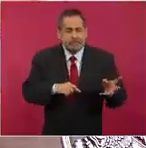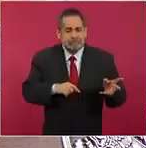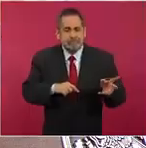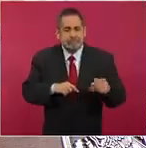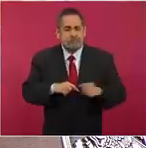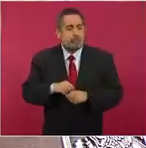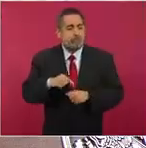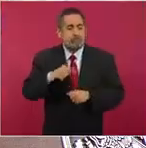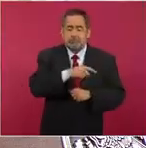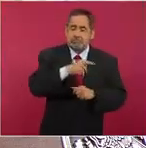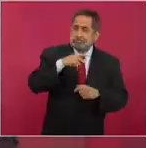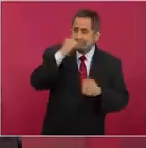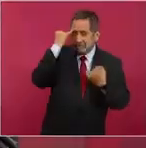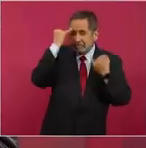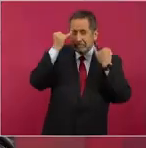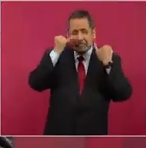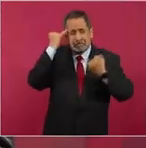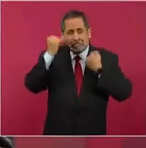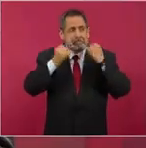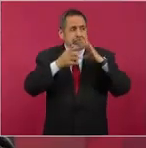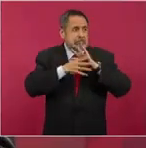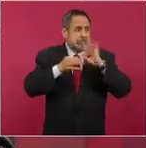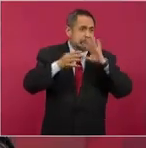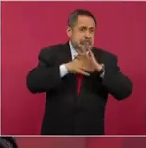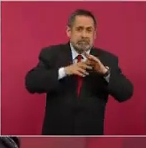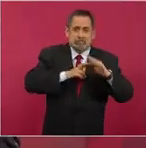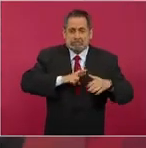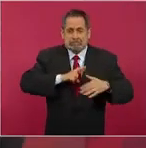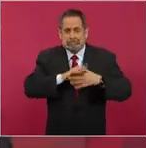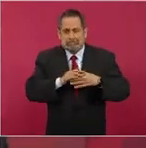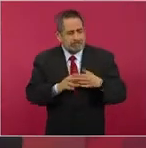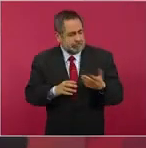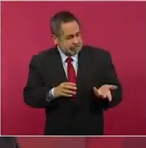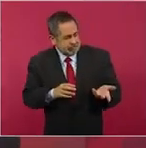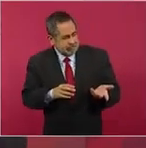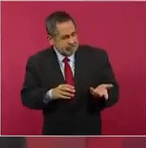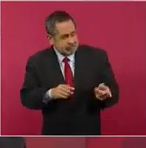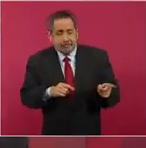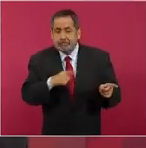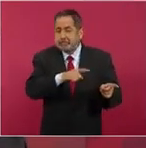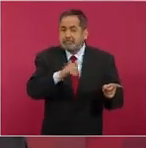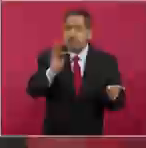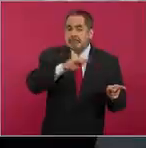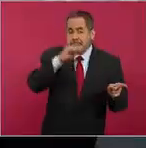inflan cosas pensando que pueden